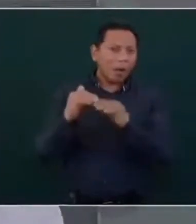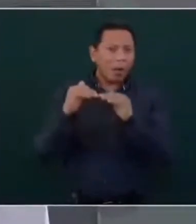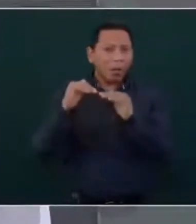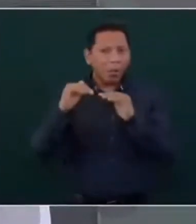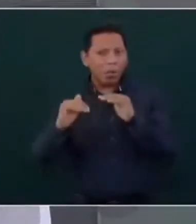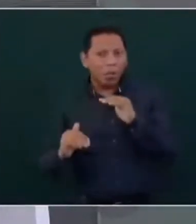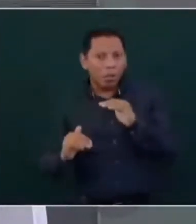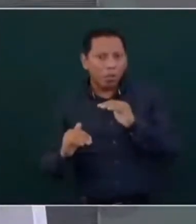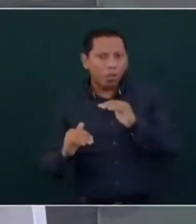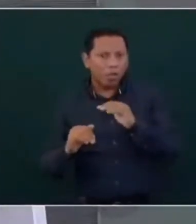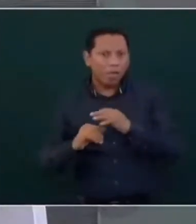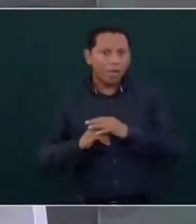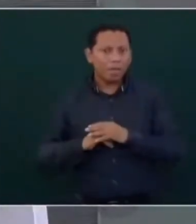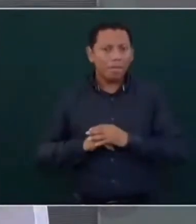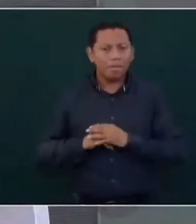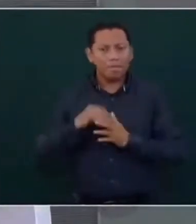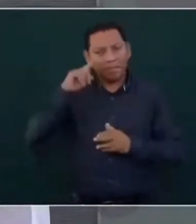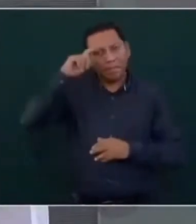a permitir.